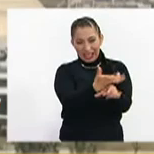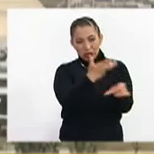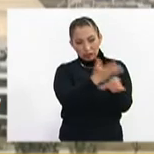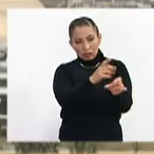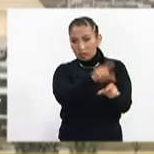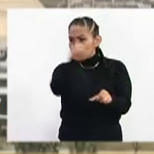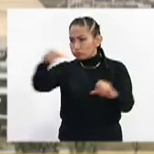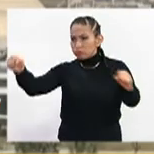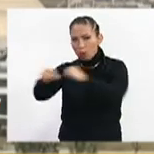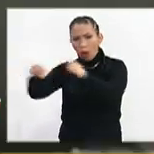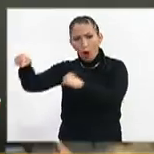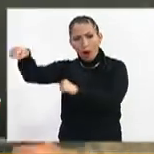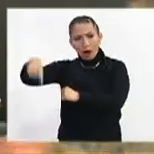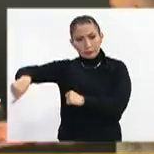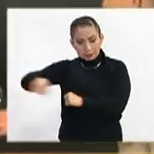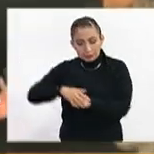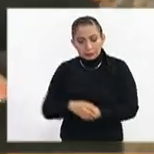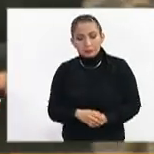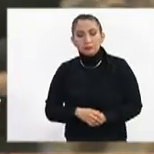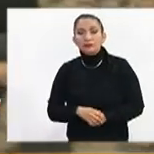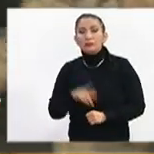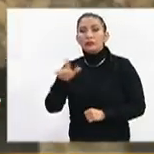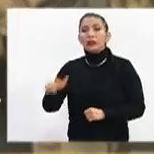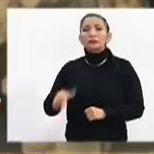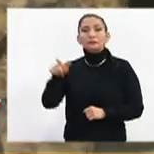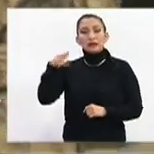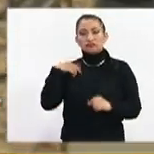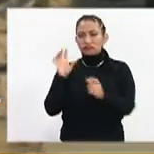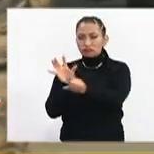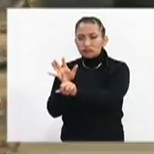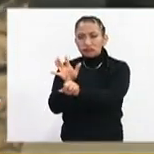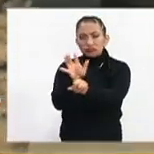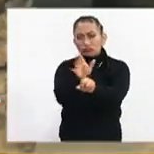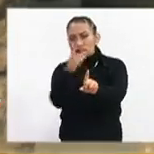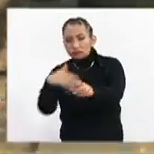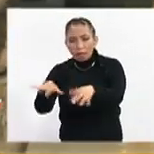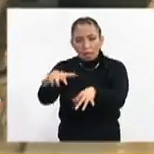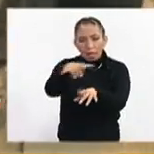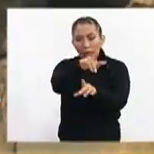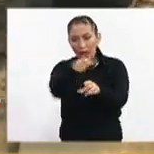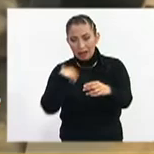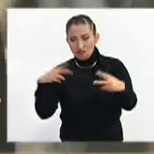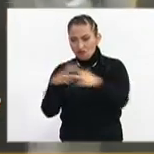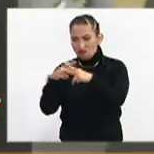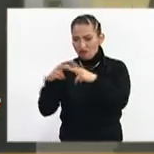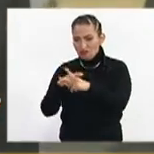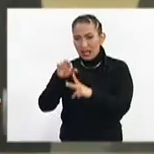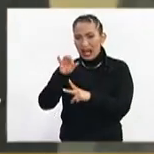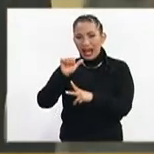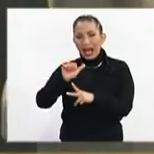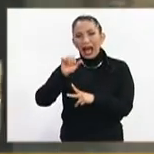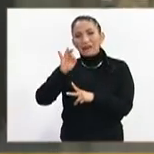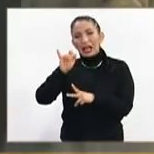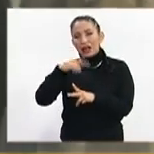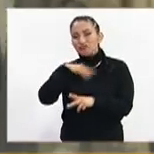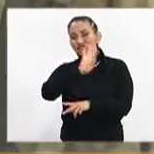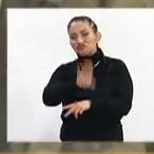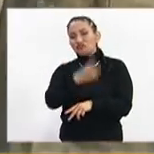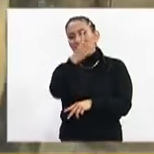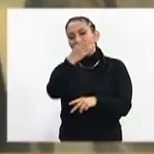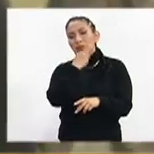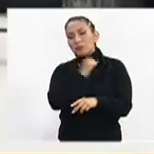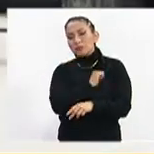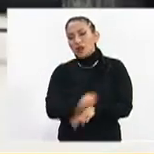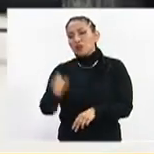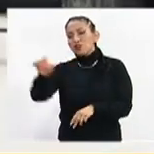Estados Unidos, Jim Mattis. Luego de una persecución y enfrentamiento con fuerzas de seguridad afganas, 3 yihadistas fueron abatidos